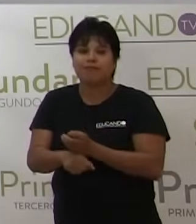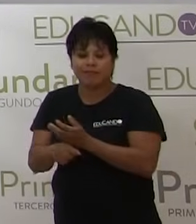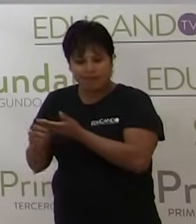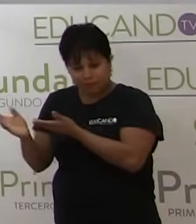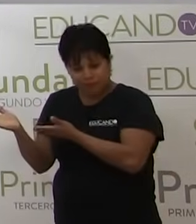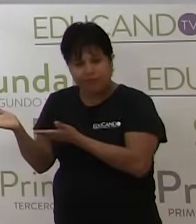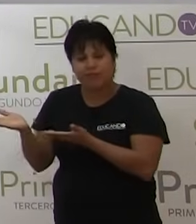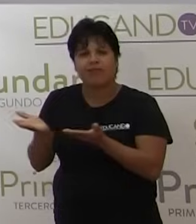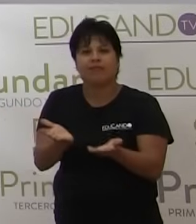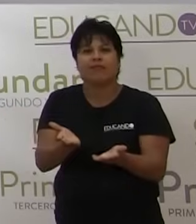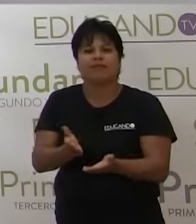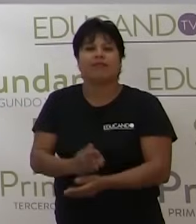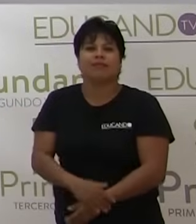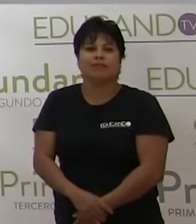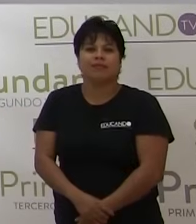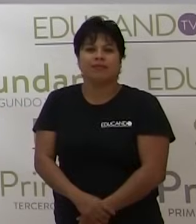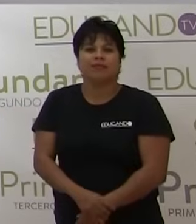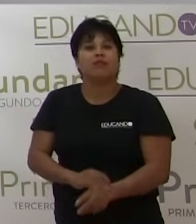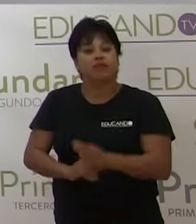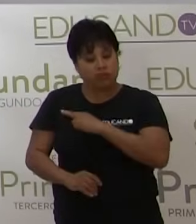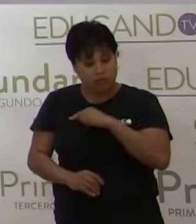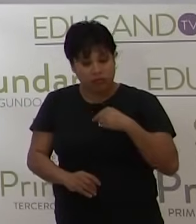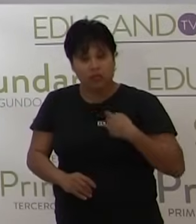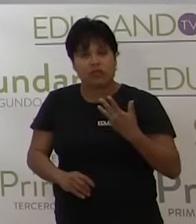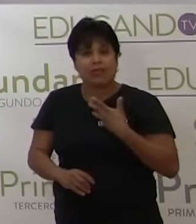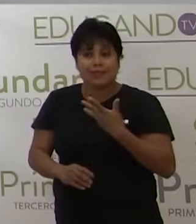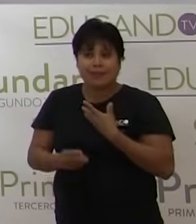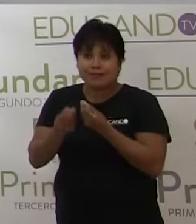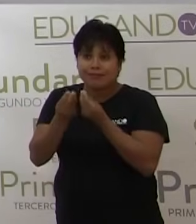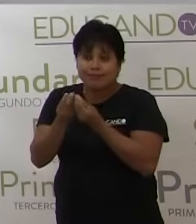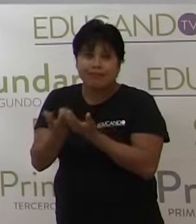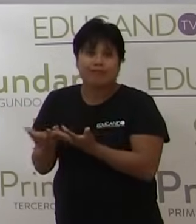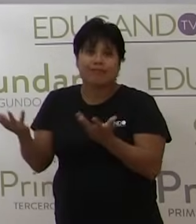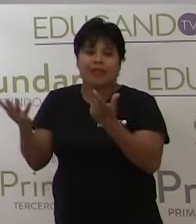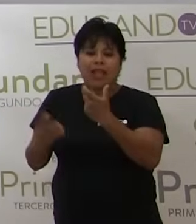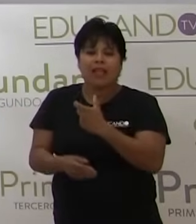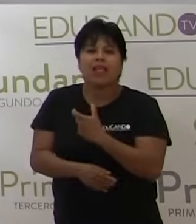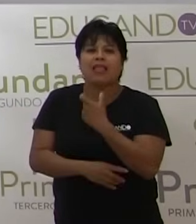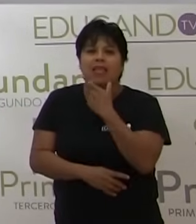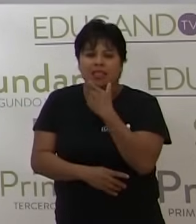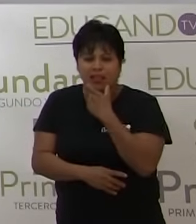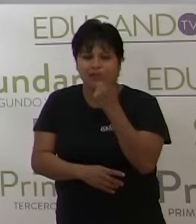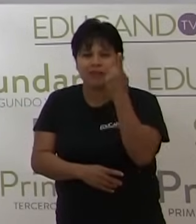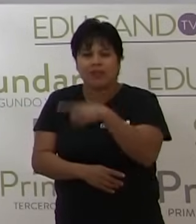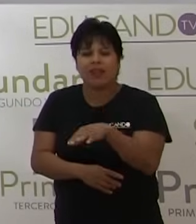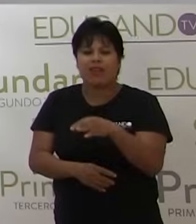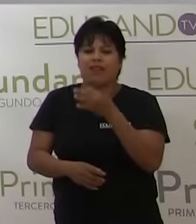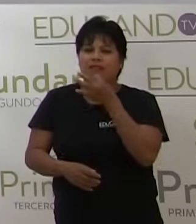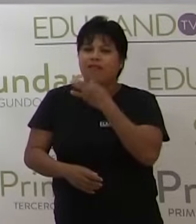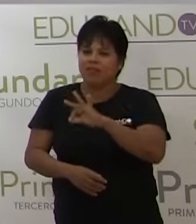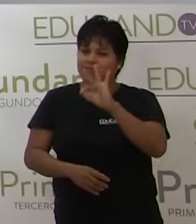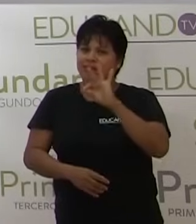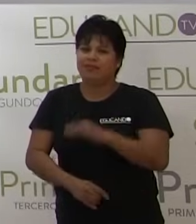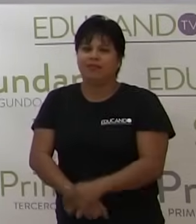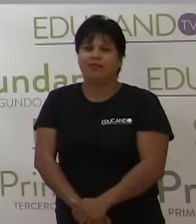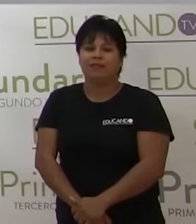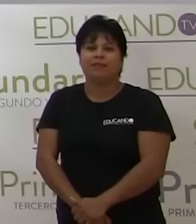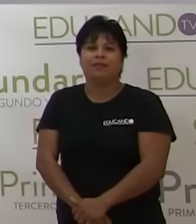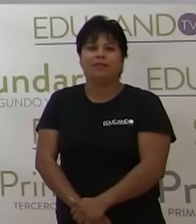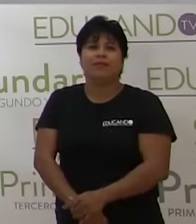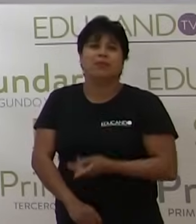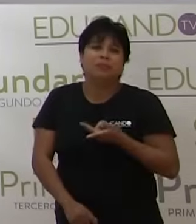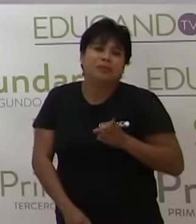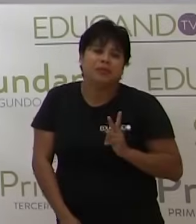llegaron ya tenemos un montón de galletas para festejar